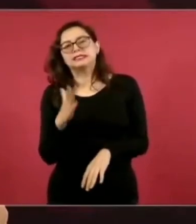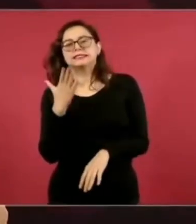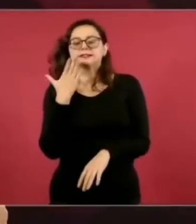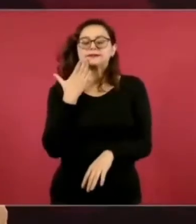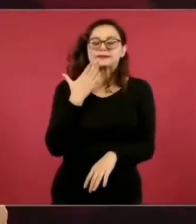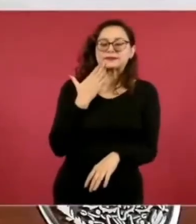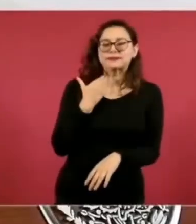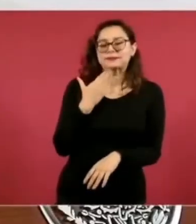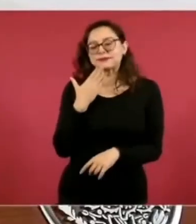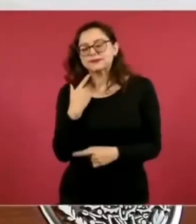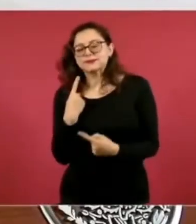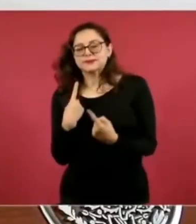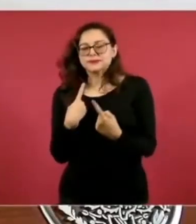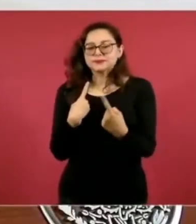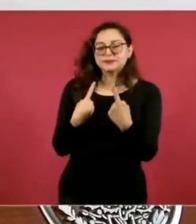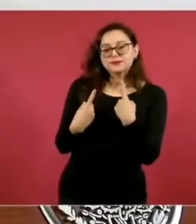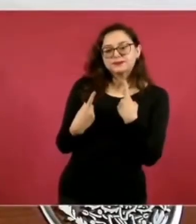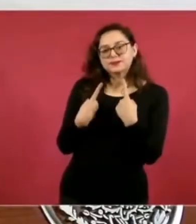porque antes